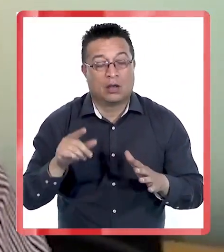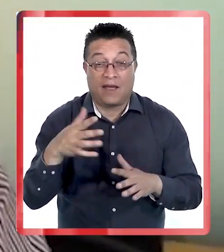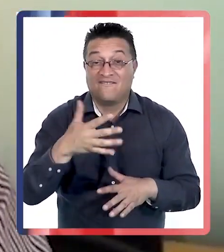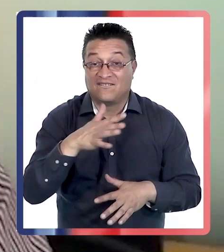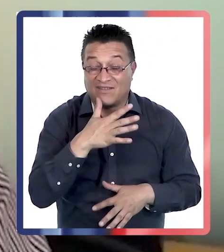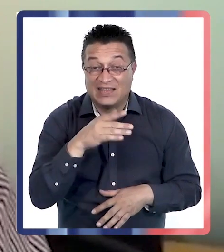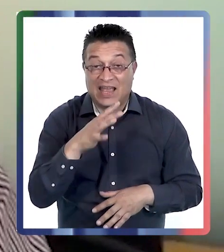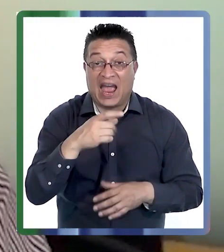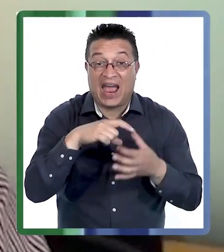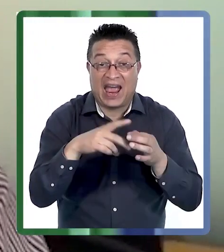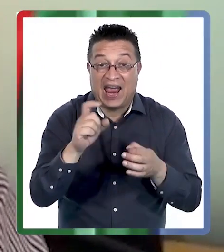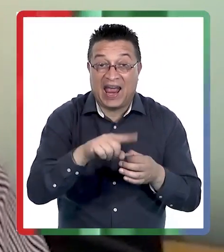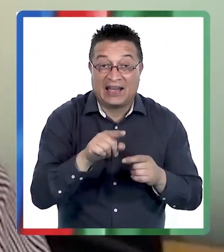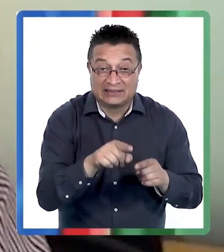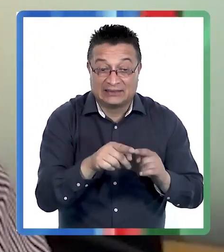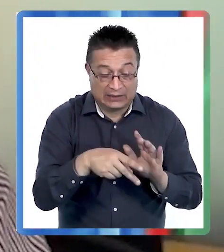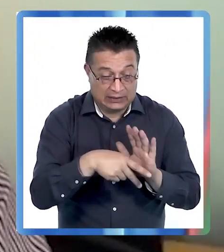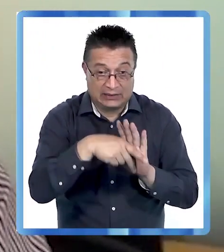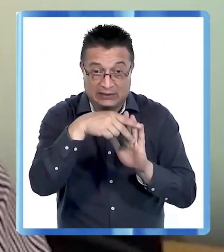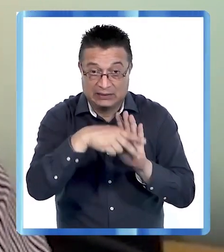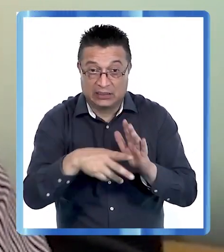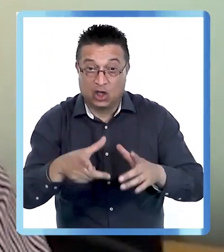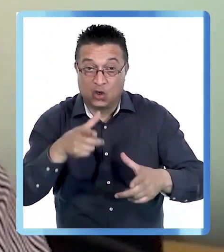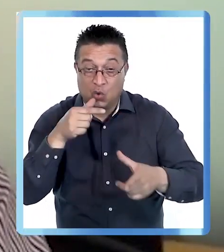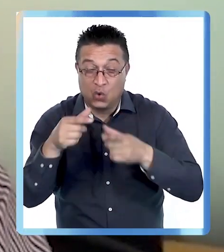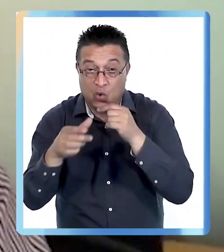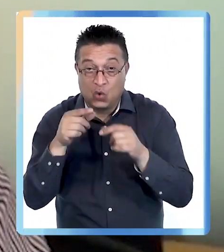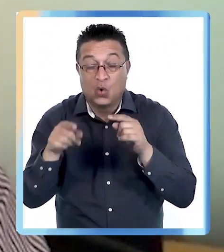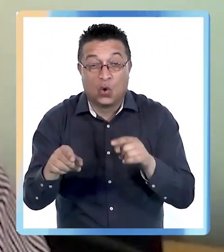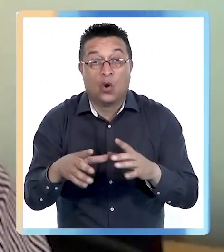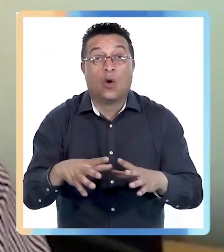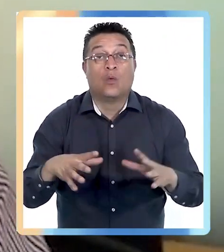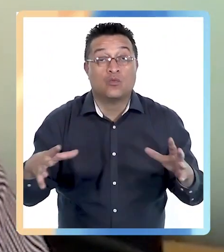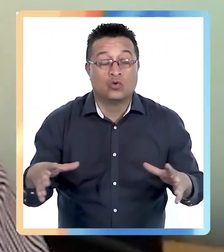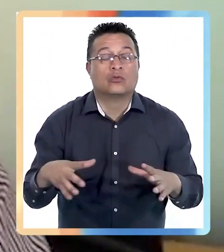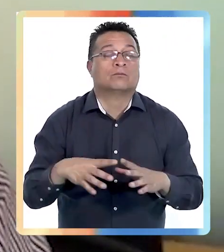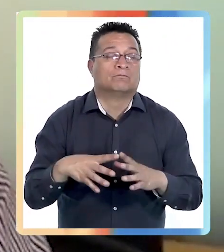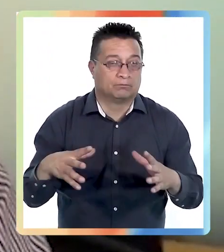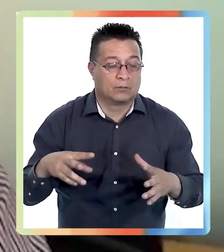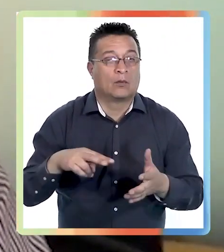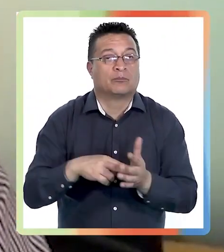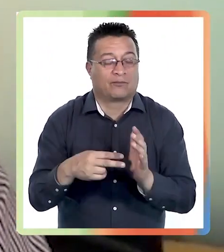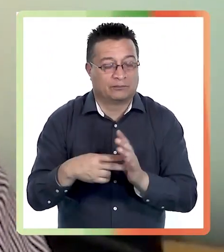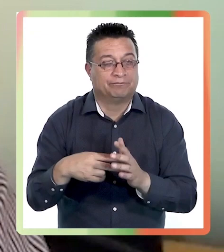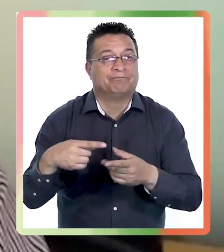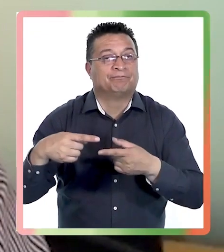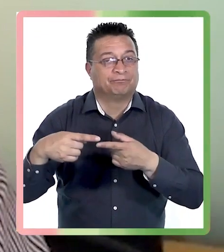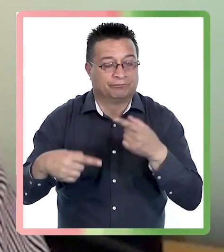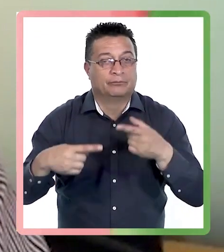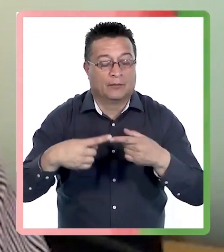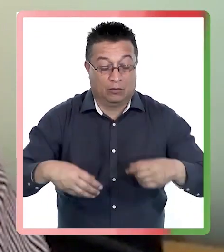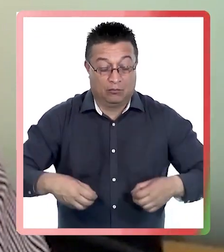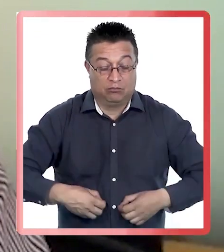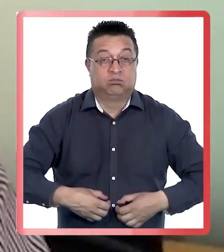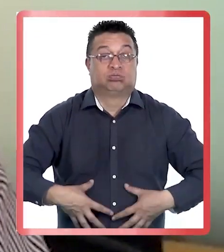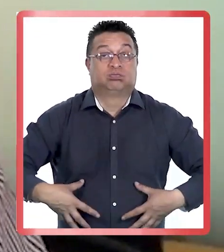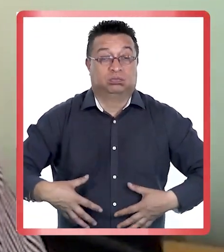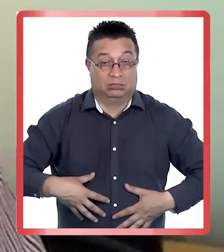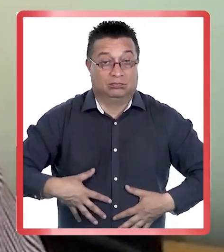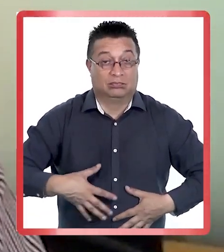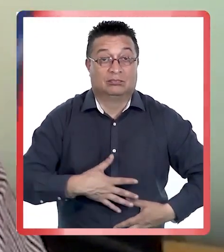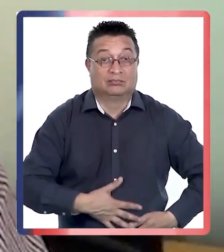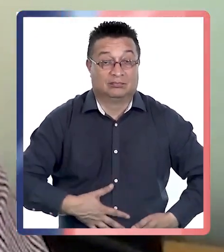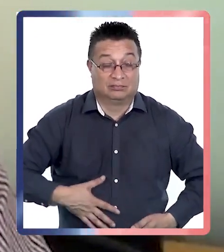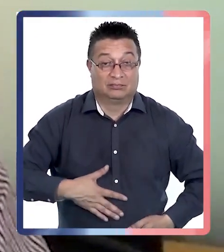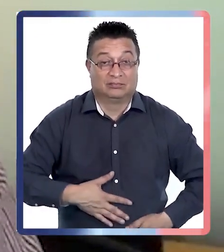Las bebidas gaseosas a ese nivel de ingesta producen una gran distensión de intestino